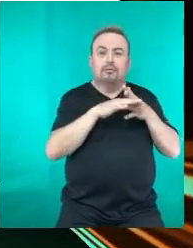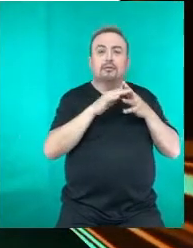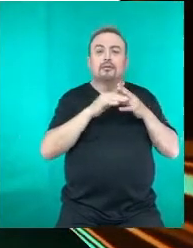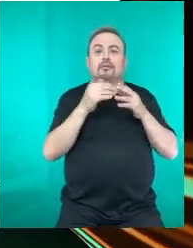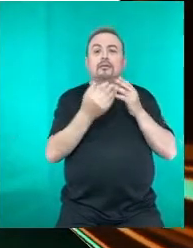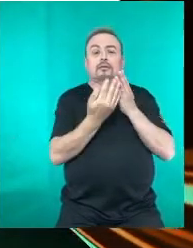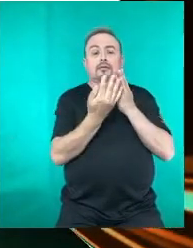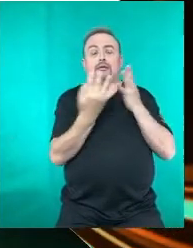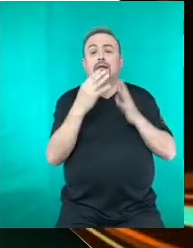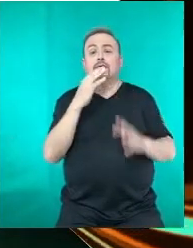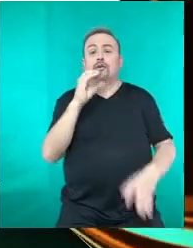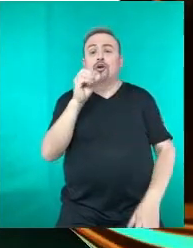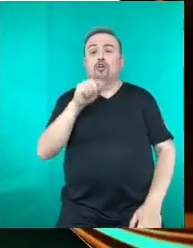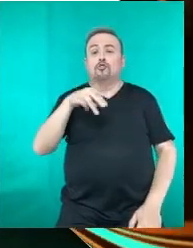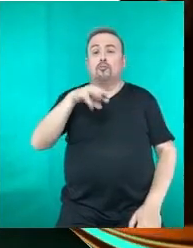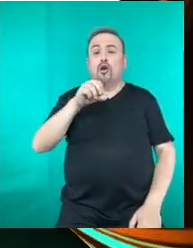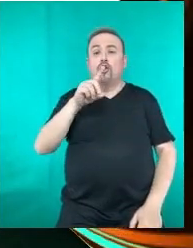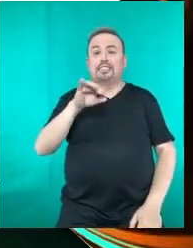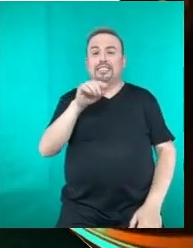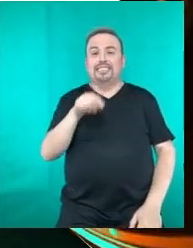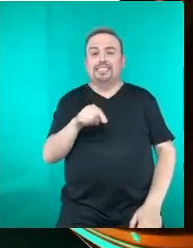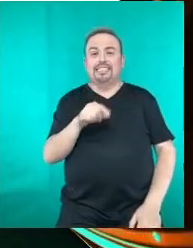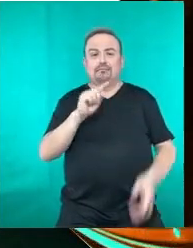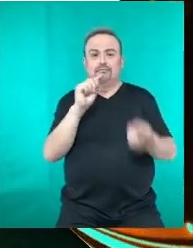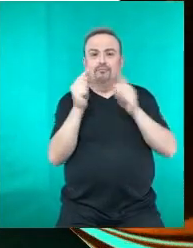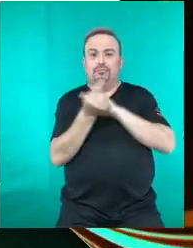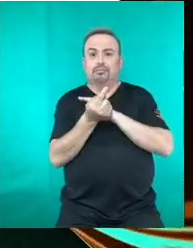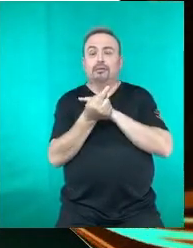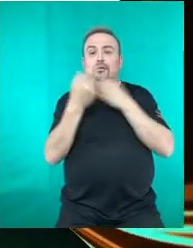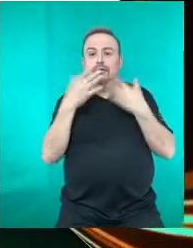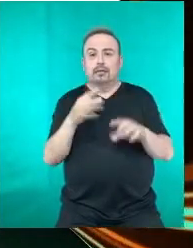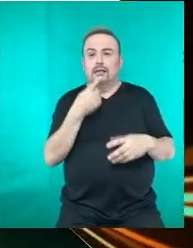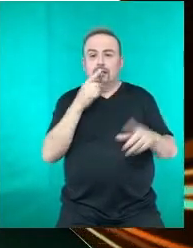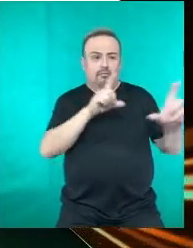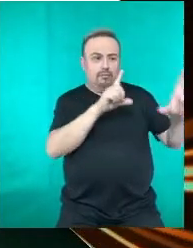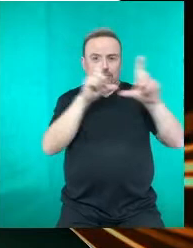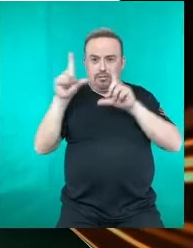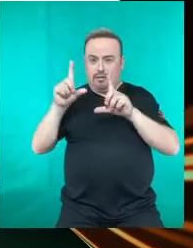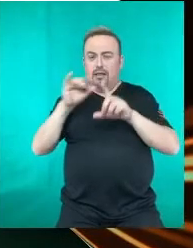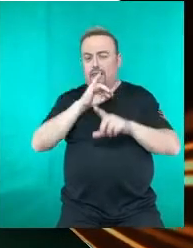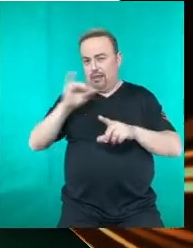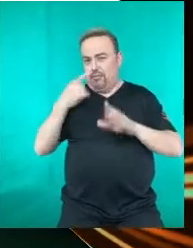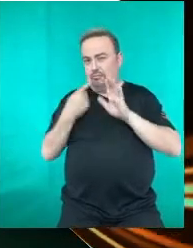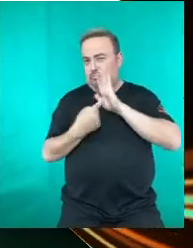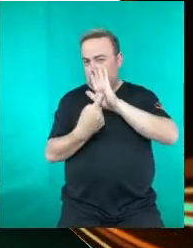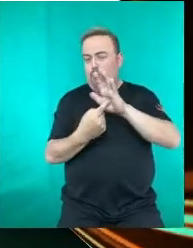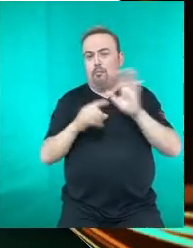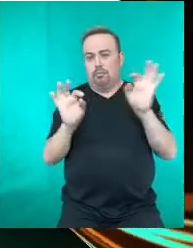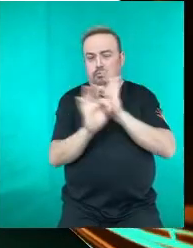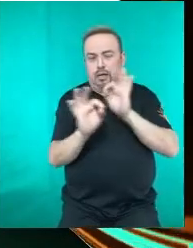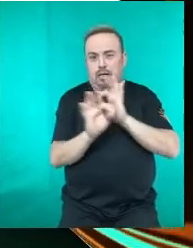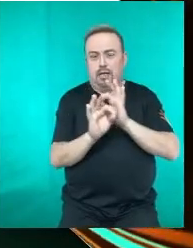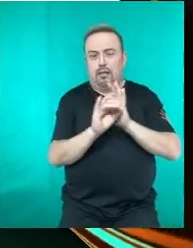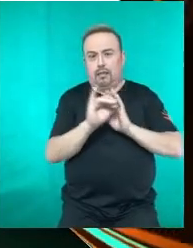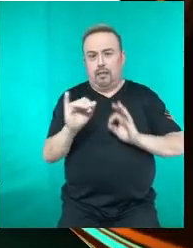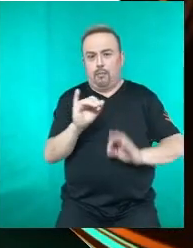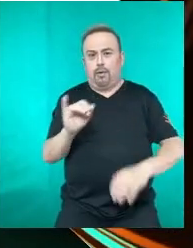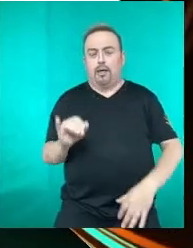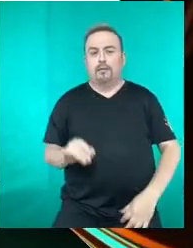inversa. Estos tienen una particularidad, y lo tengo en una lámina más adelante, lo voy a explicar,